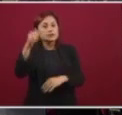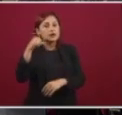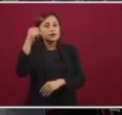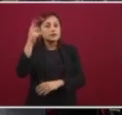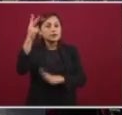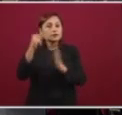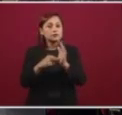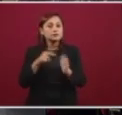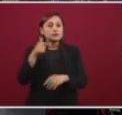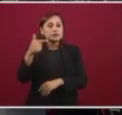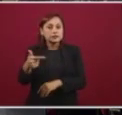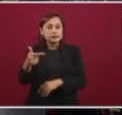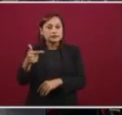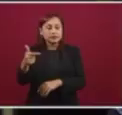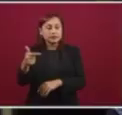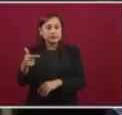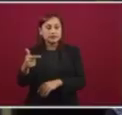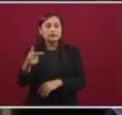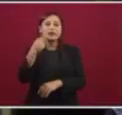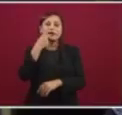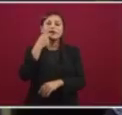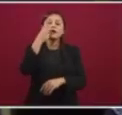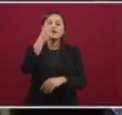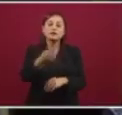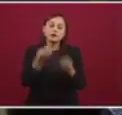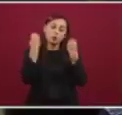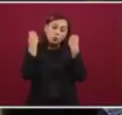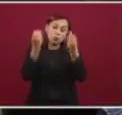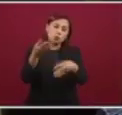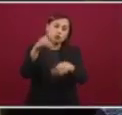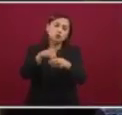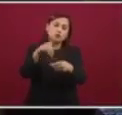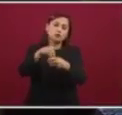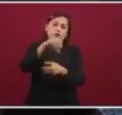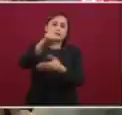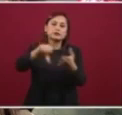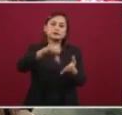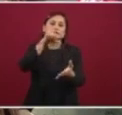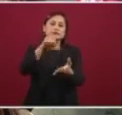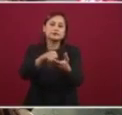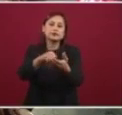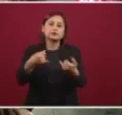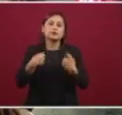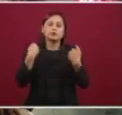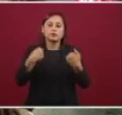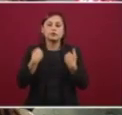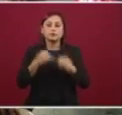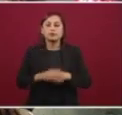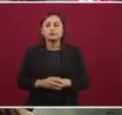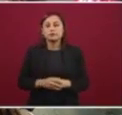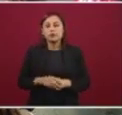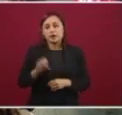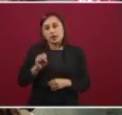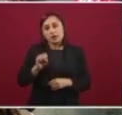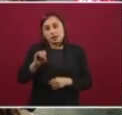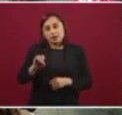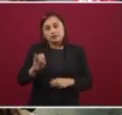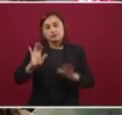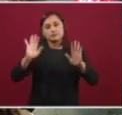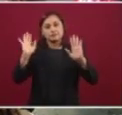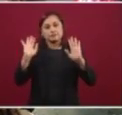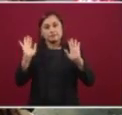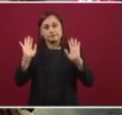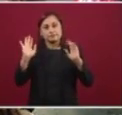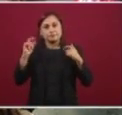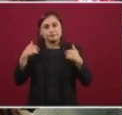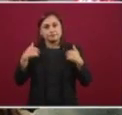este dinero iba a ser donado a los centros de integración juvenil. Sí, pero yo estoy recorriendo el país y